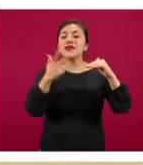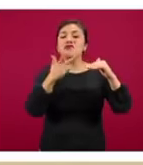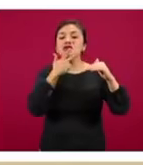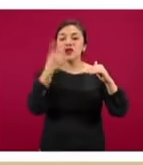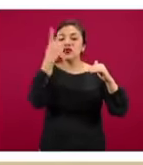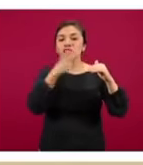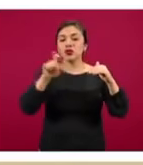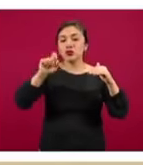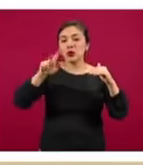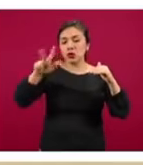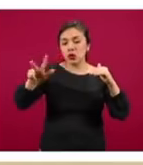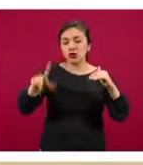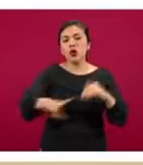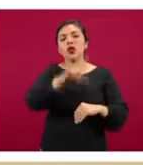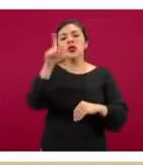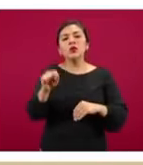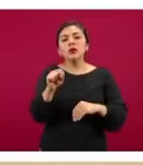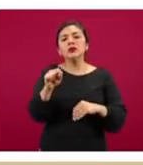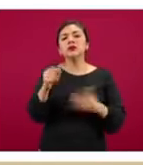con 228, y luego la